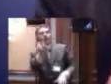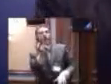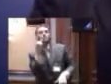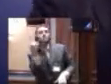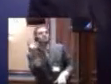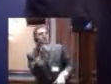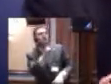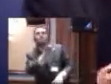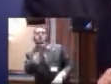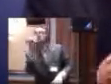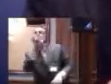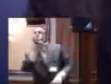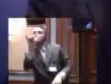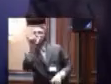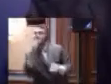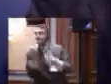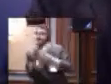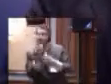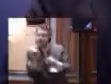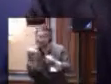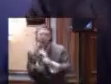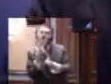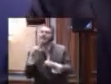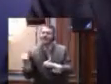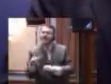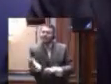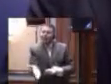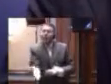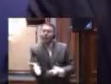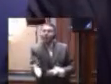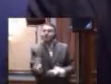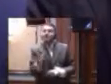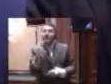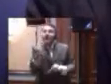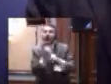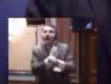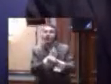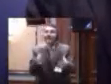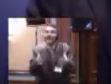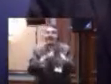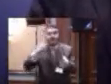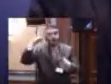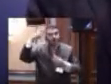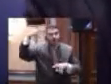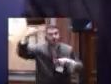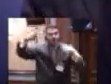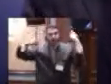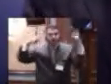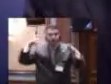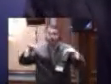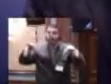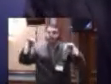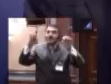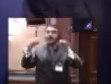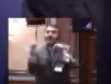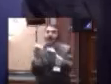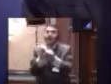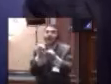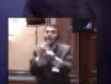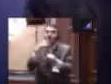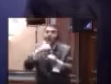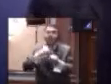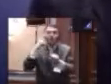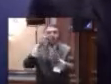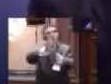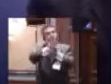de investigación, pero también de construcción de soluciones ante fenómenos sociales novedosos,